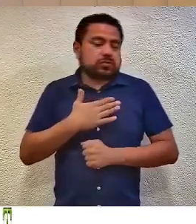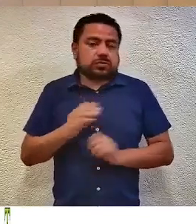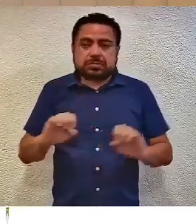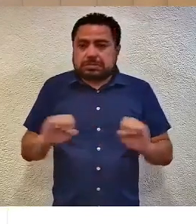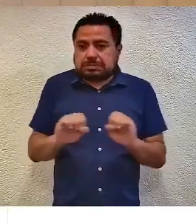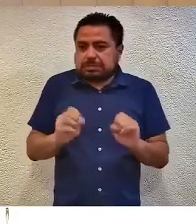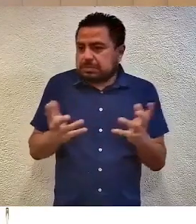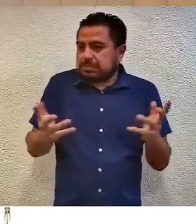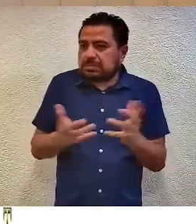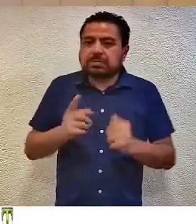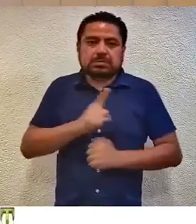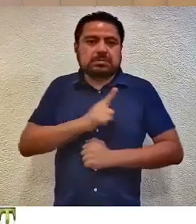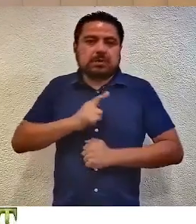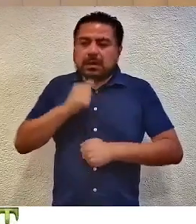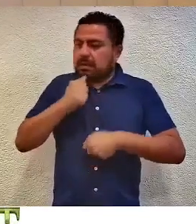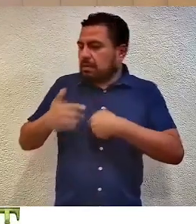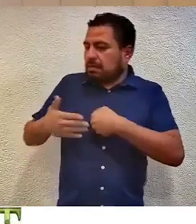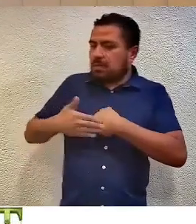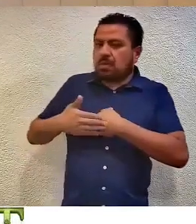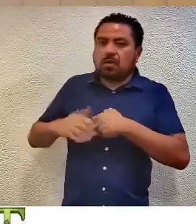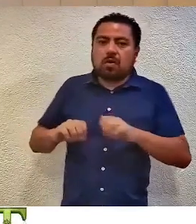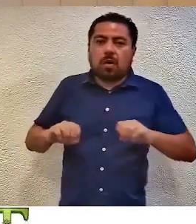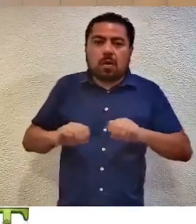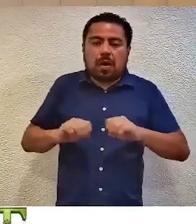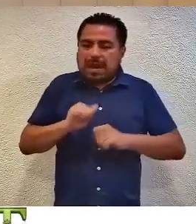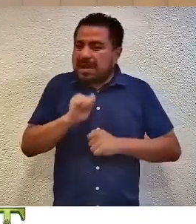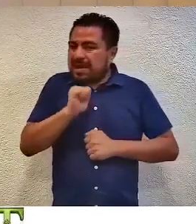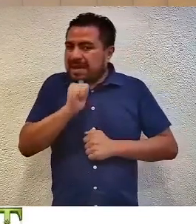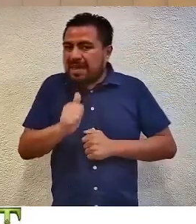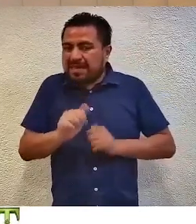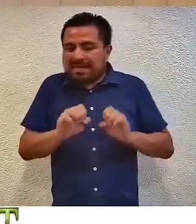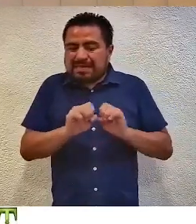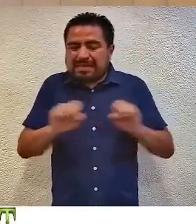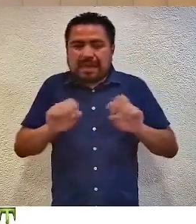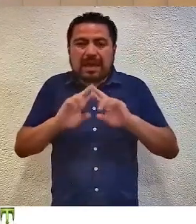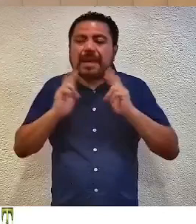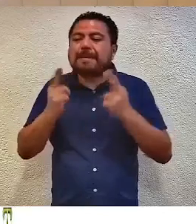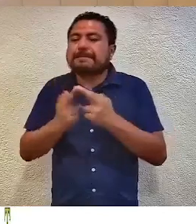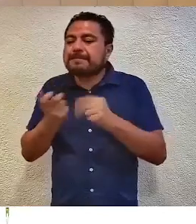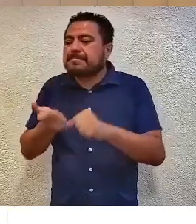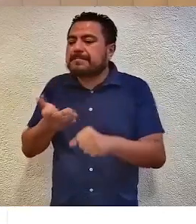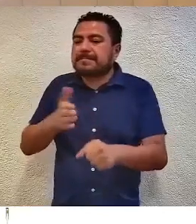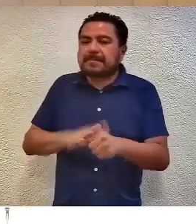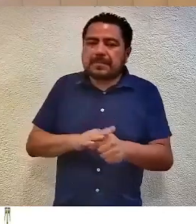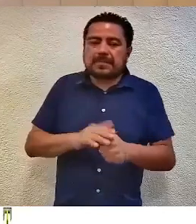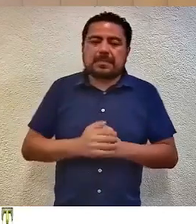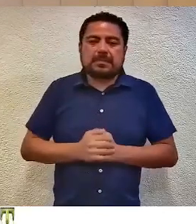hacerlo debido a que no fui convocado a ninguna reunión de administración.